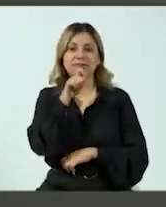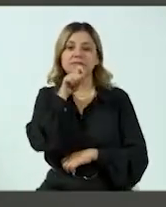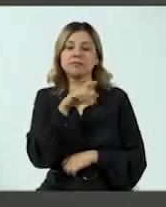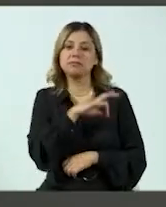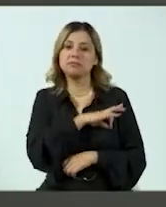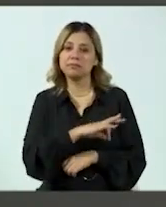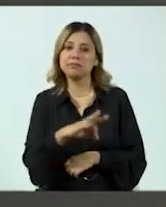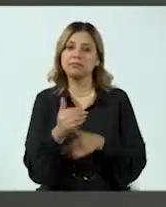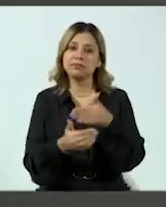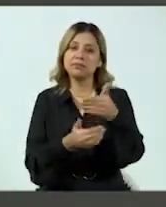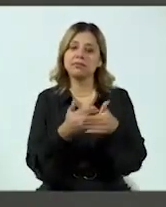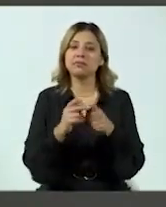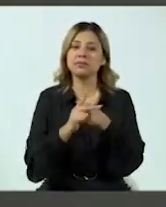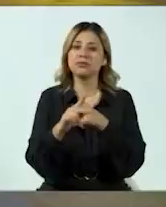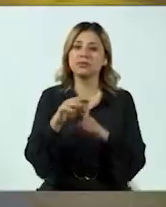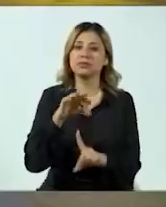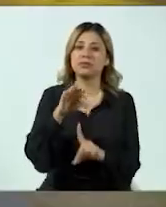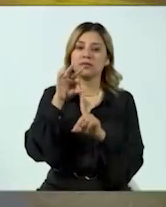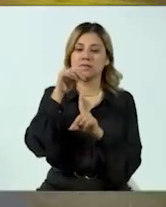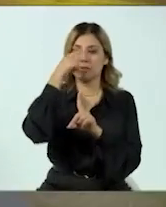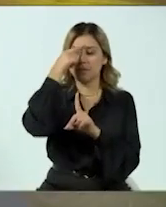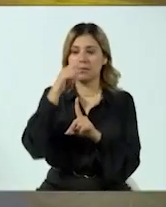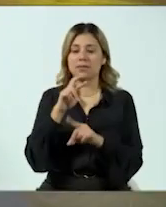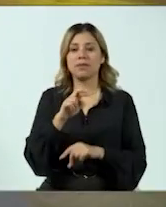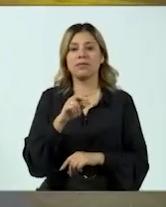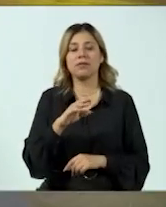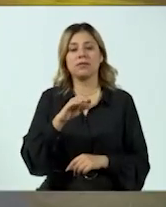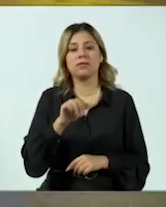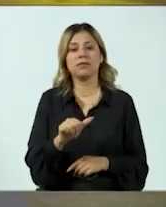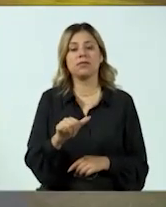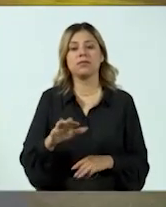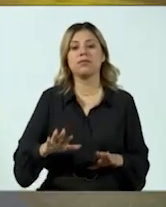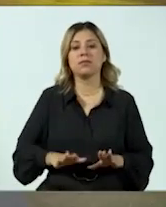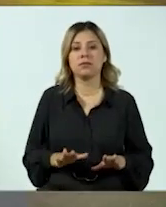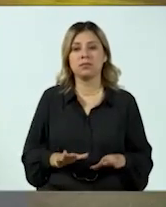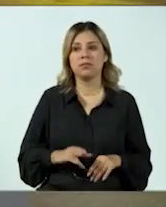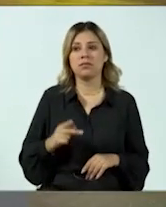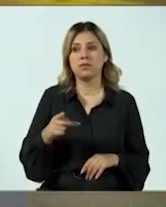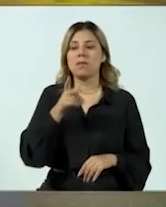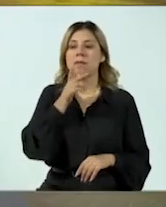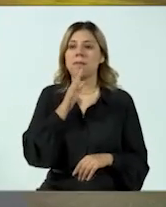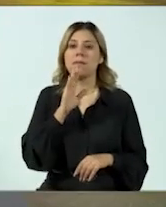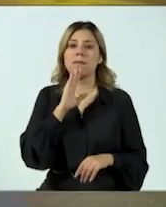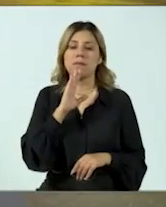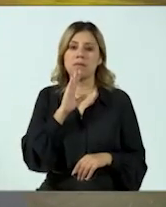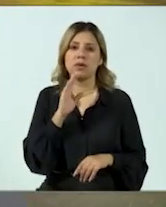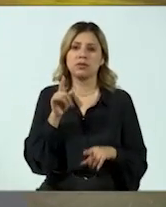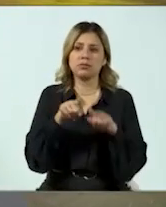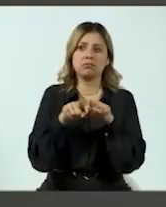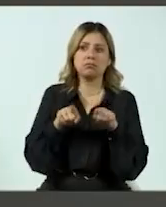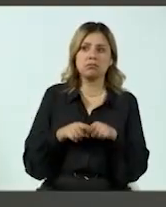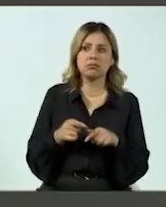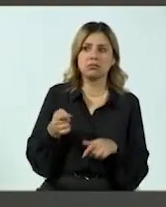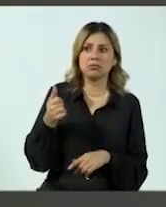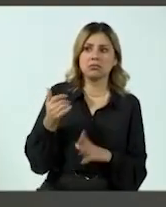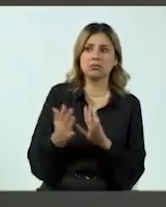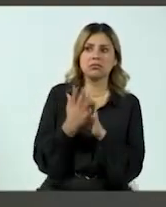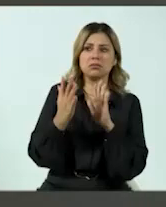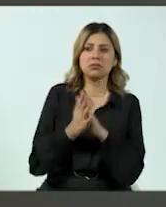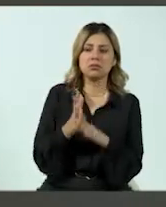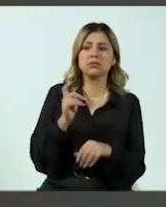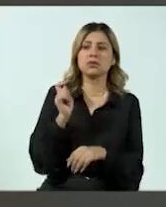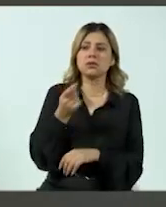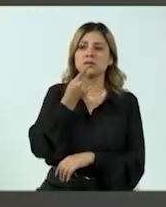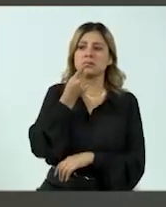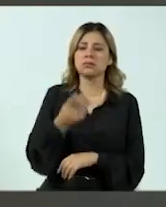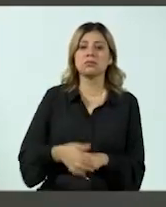puedan ser nuestros próximos talentos en recrea tiene talento los papás qué es lo que les han comentado después de la primera edición muy contentos la